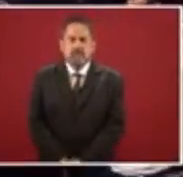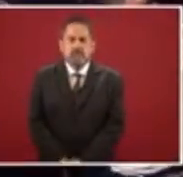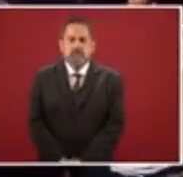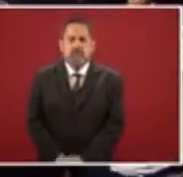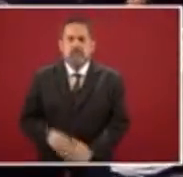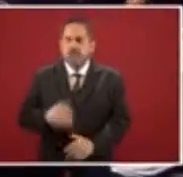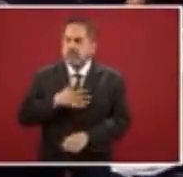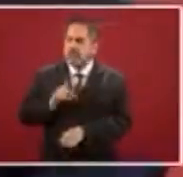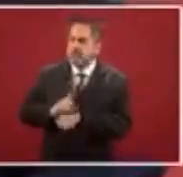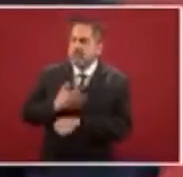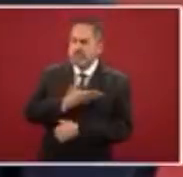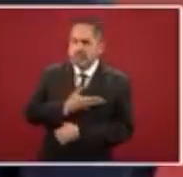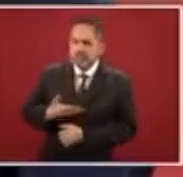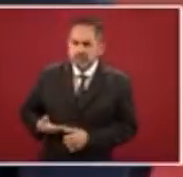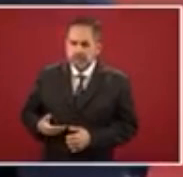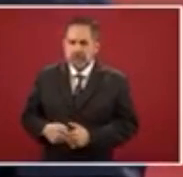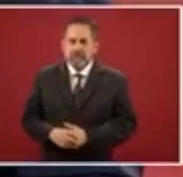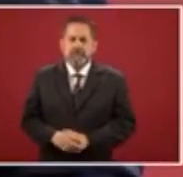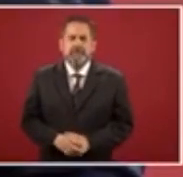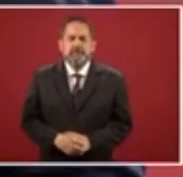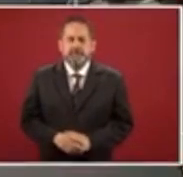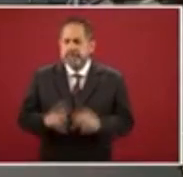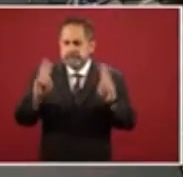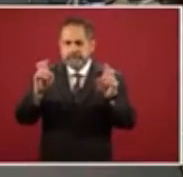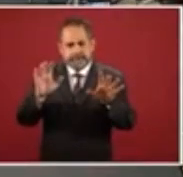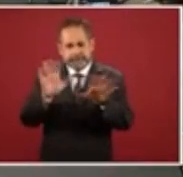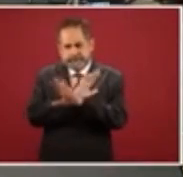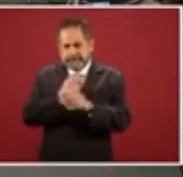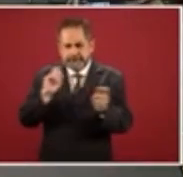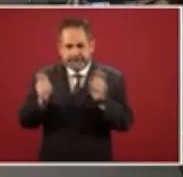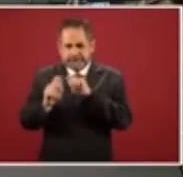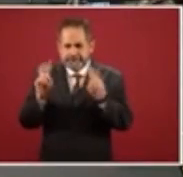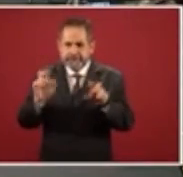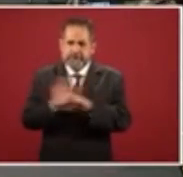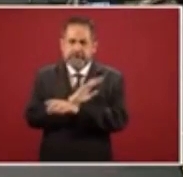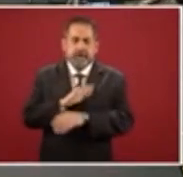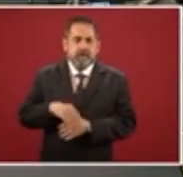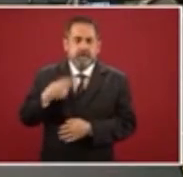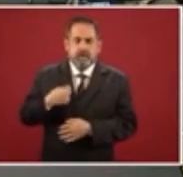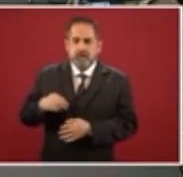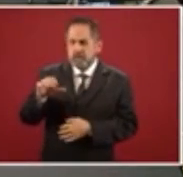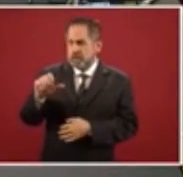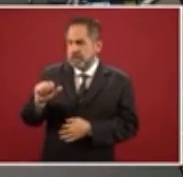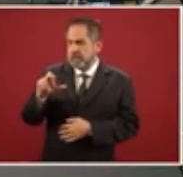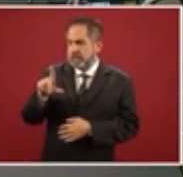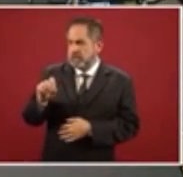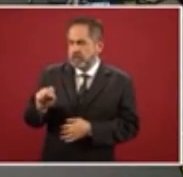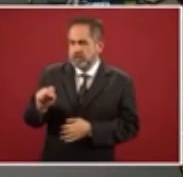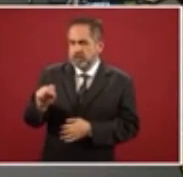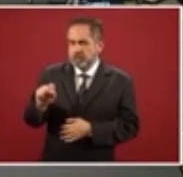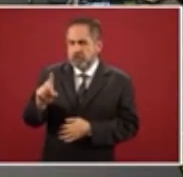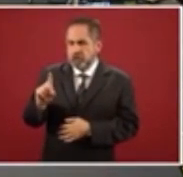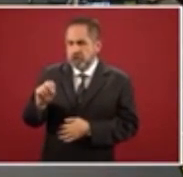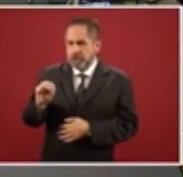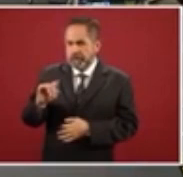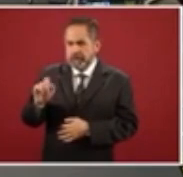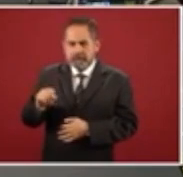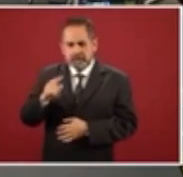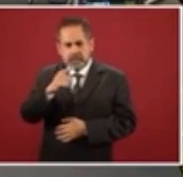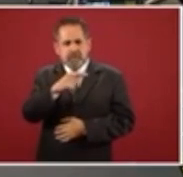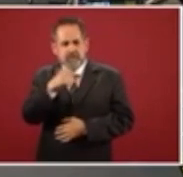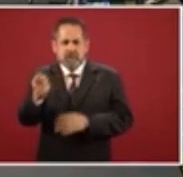Buenos días, presidente. Buenos días. Cambiando de tema un poquito, presidente. Carlos Domínguez, de Nación 14. Es que creo que ya usted ya